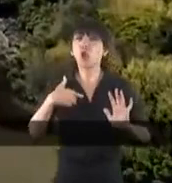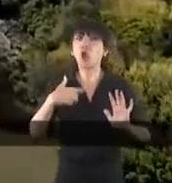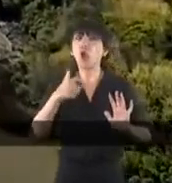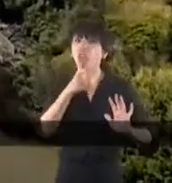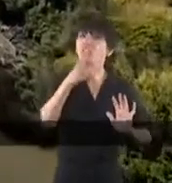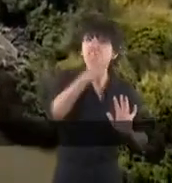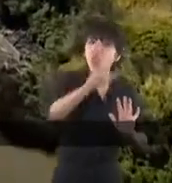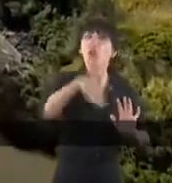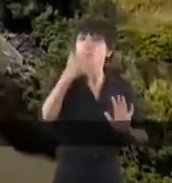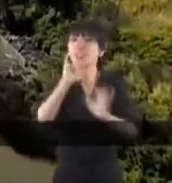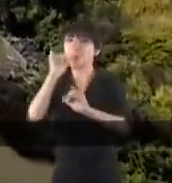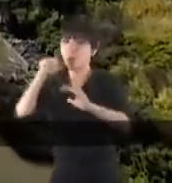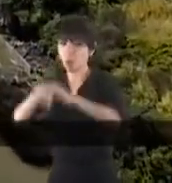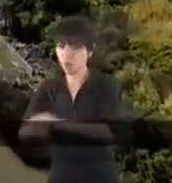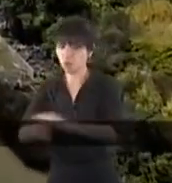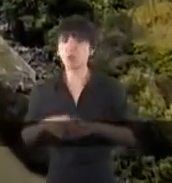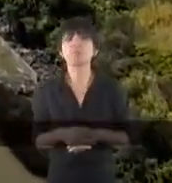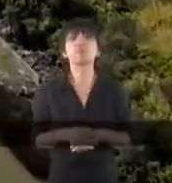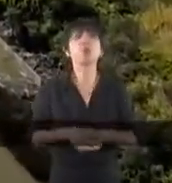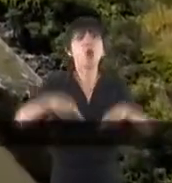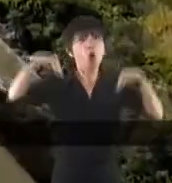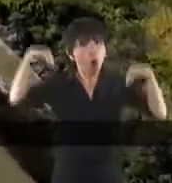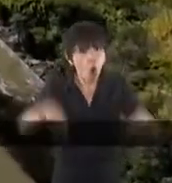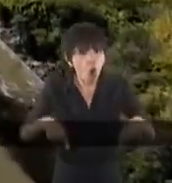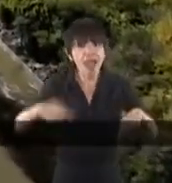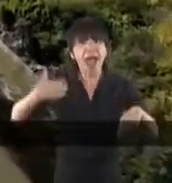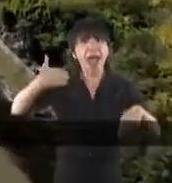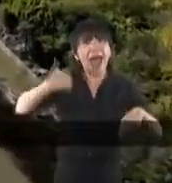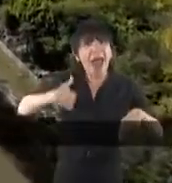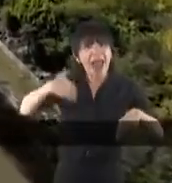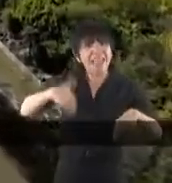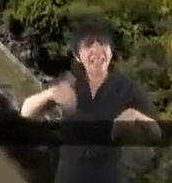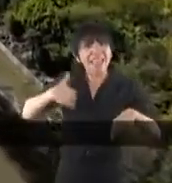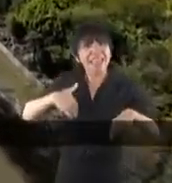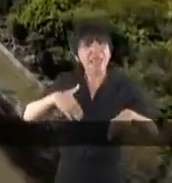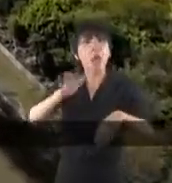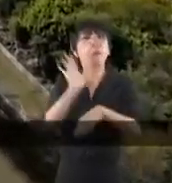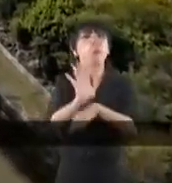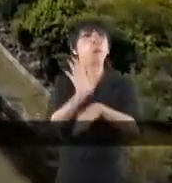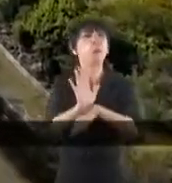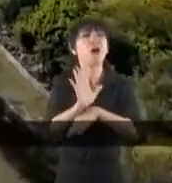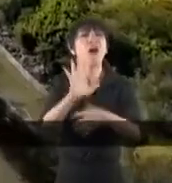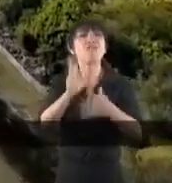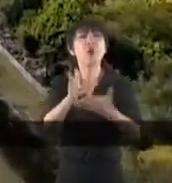a explicar. Hoy, nuestra República Argentina